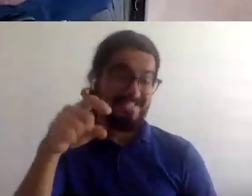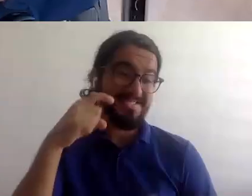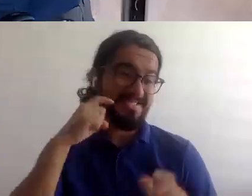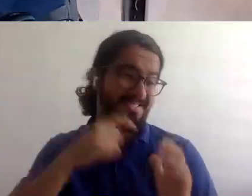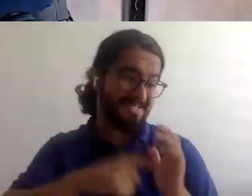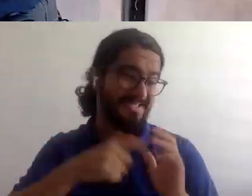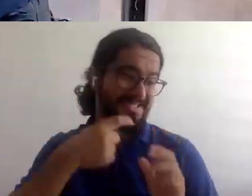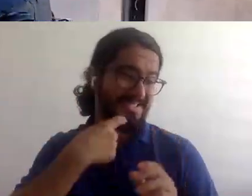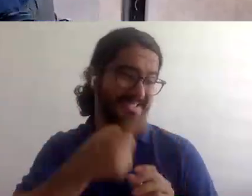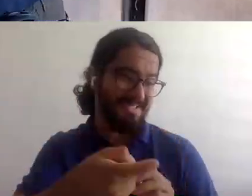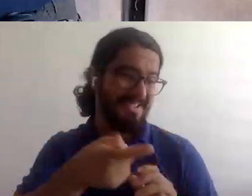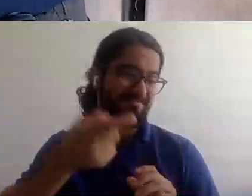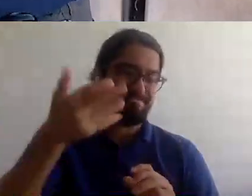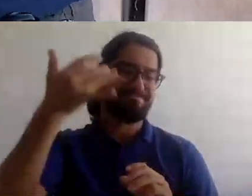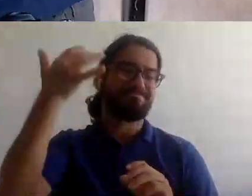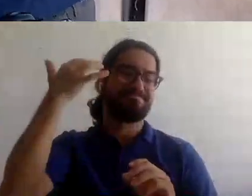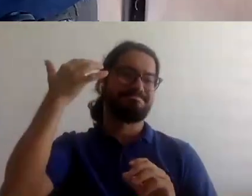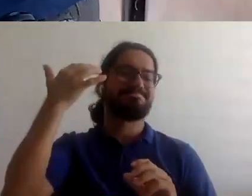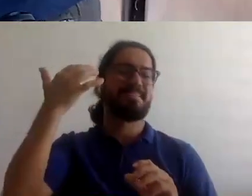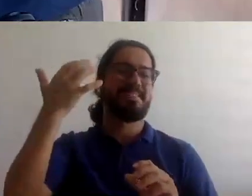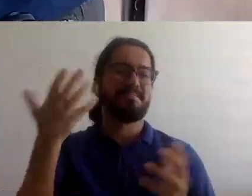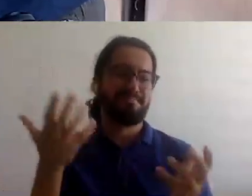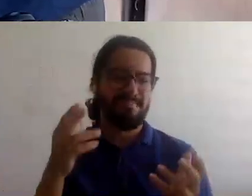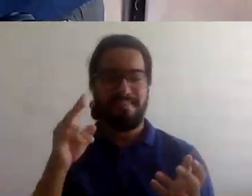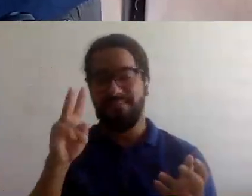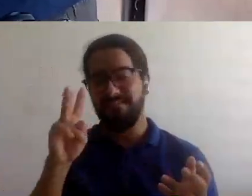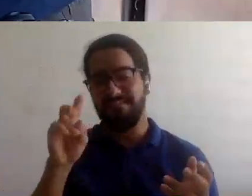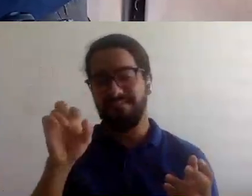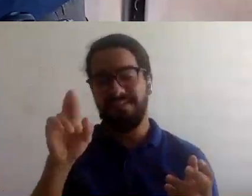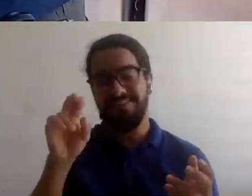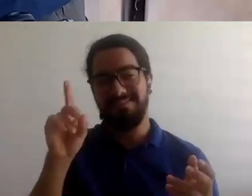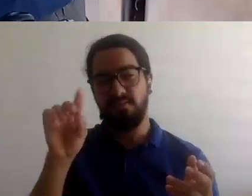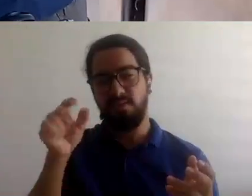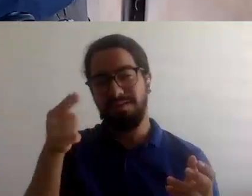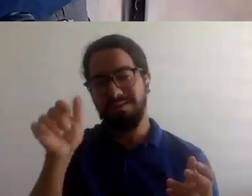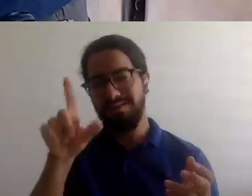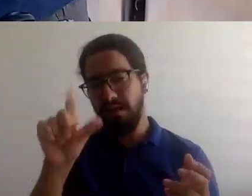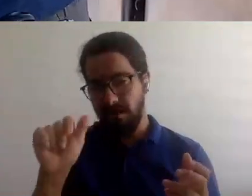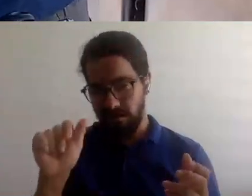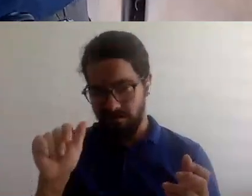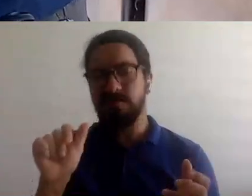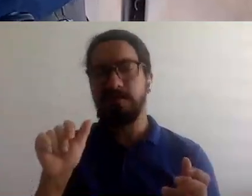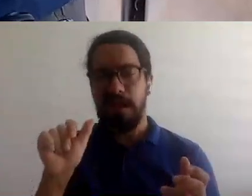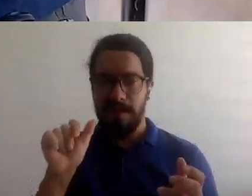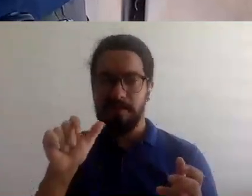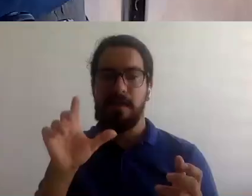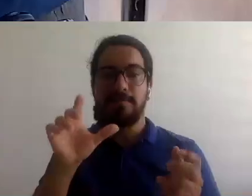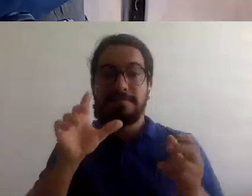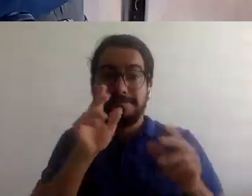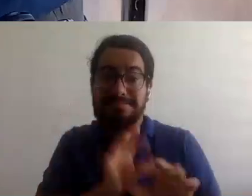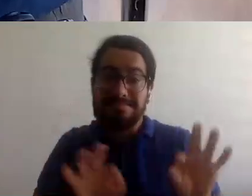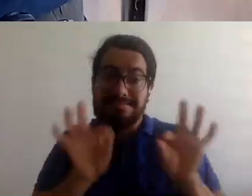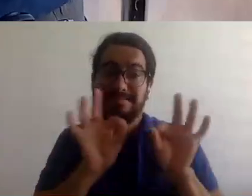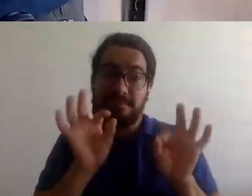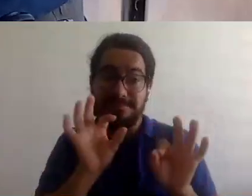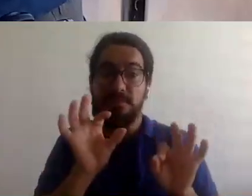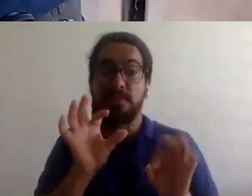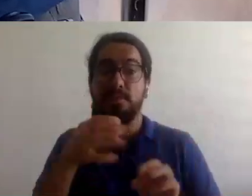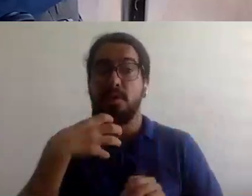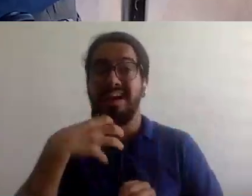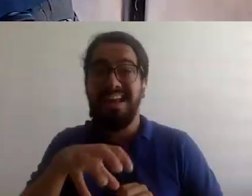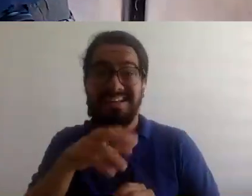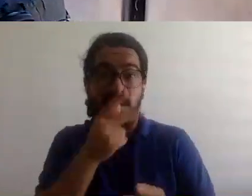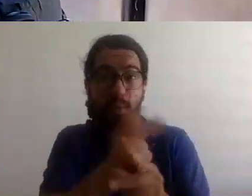la verdolaga, y como ves, si se consume mucho porque pues tiene mucha agua y la combinación con la